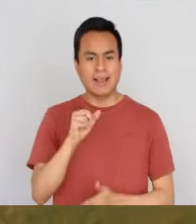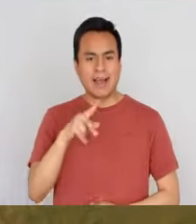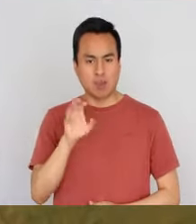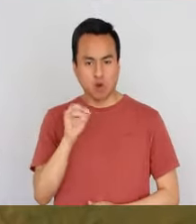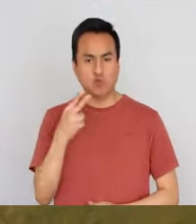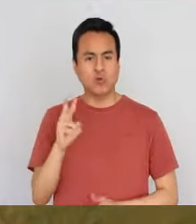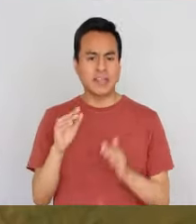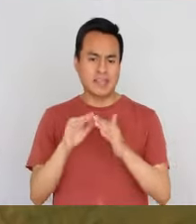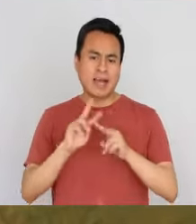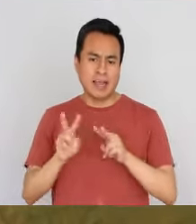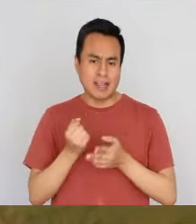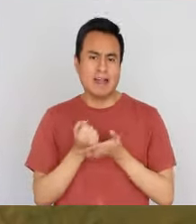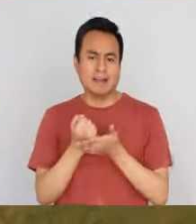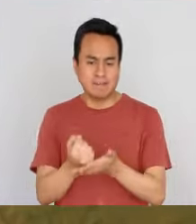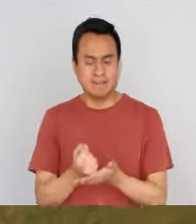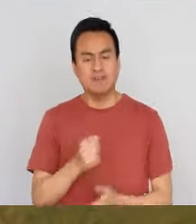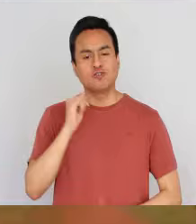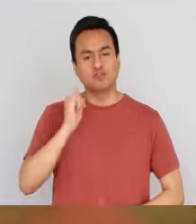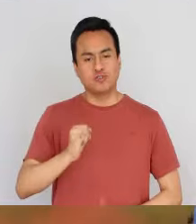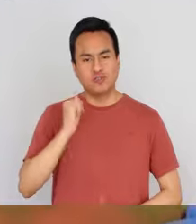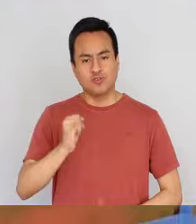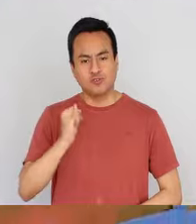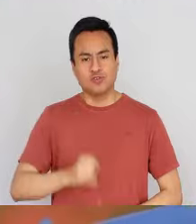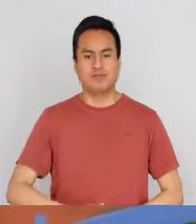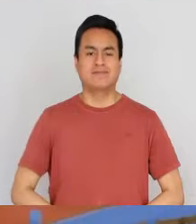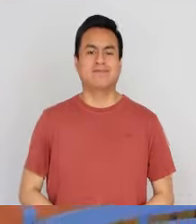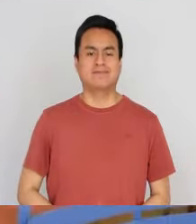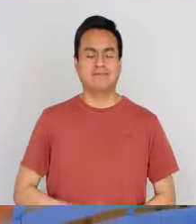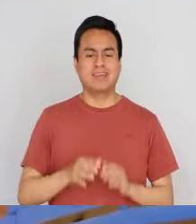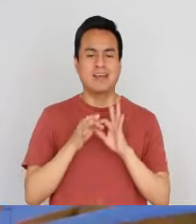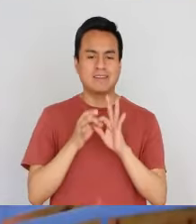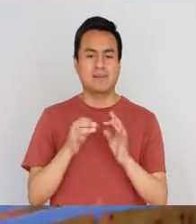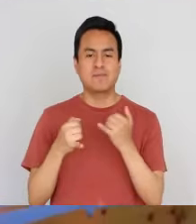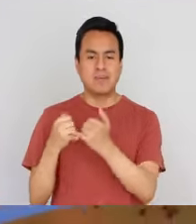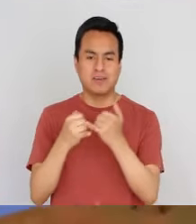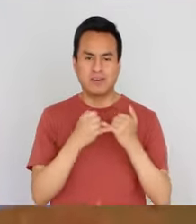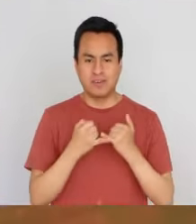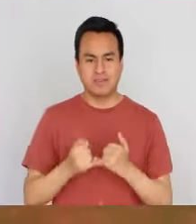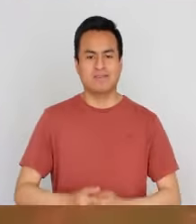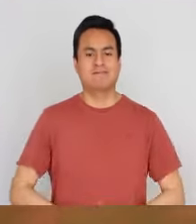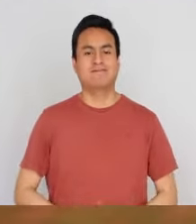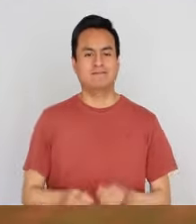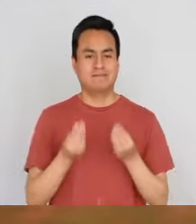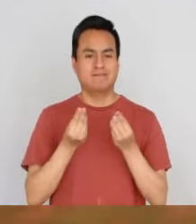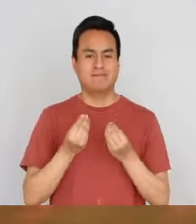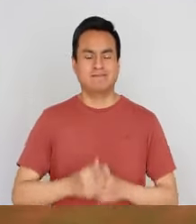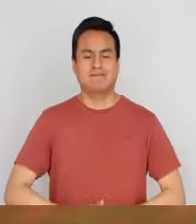Renato a arreglar su casita! ¡Sí! ¡Gracias, amigos! ¡Qué